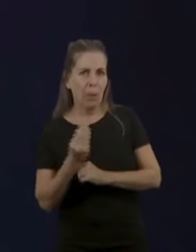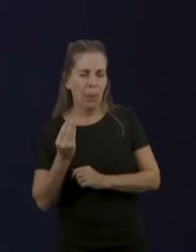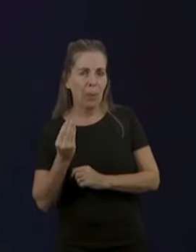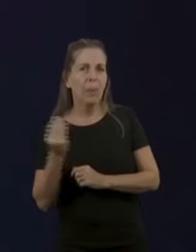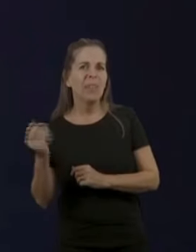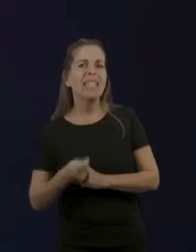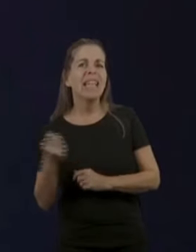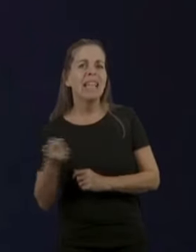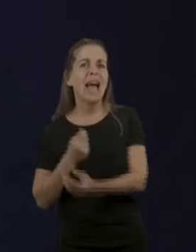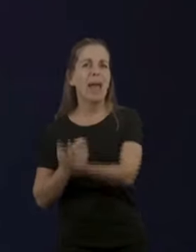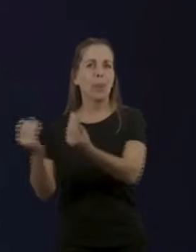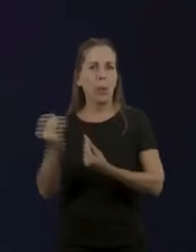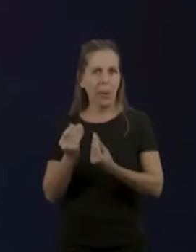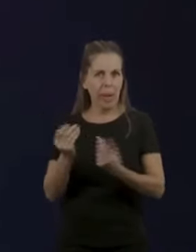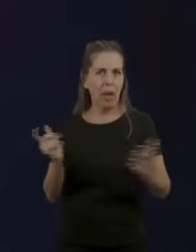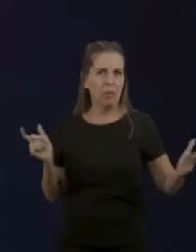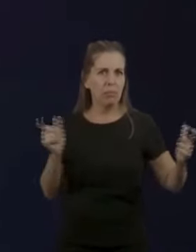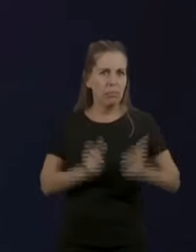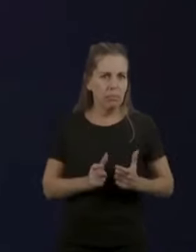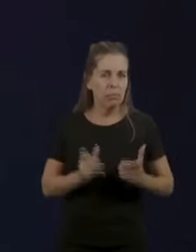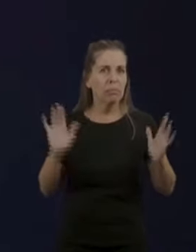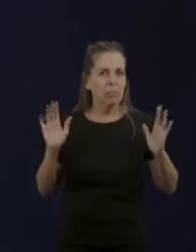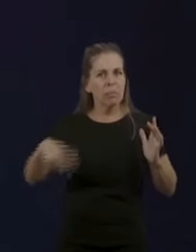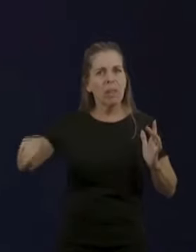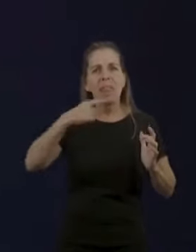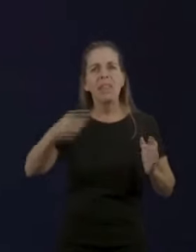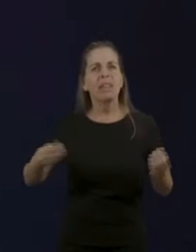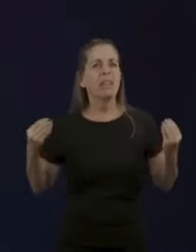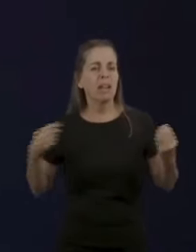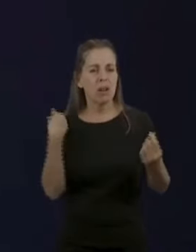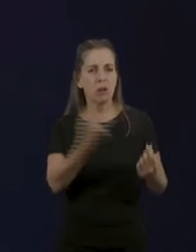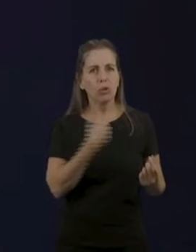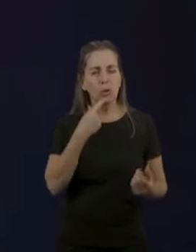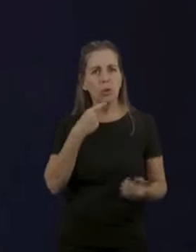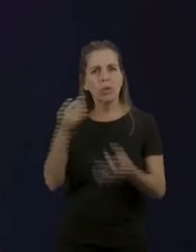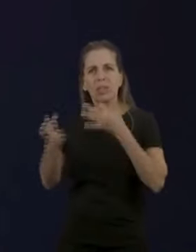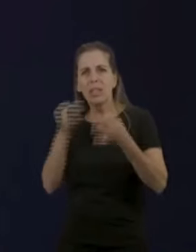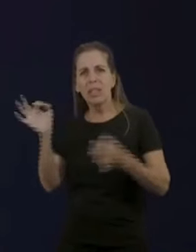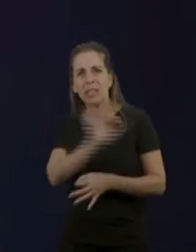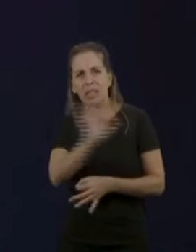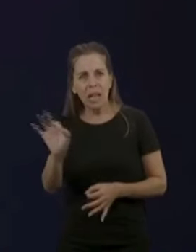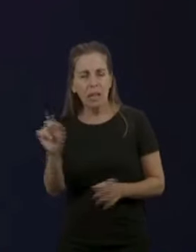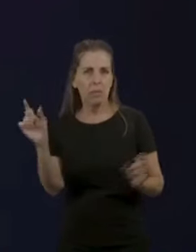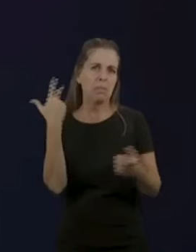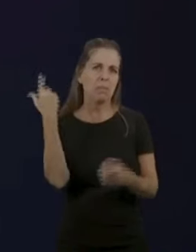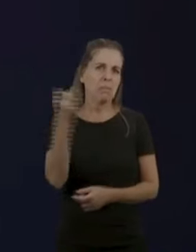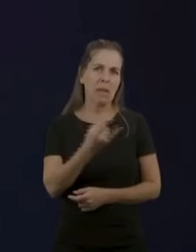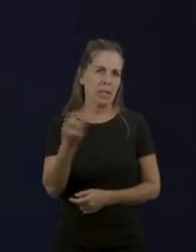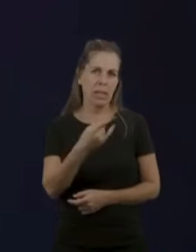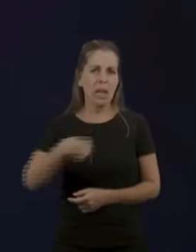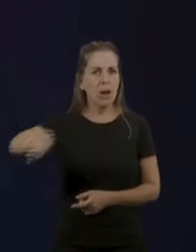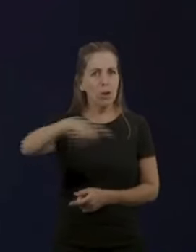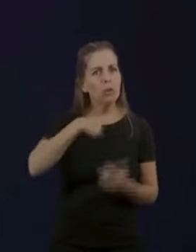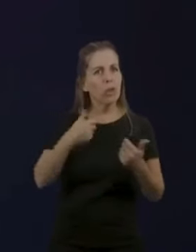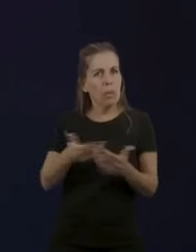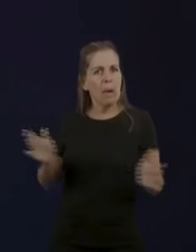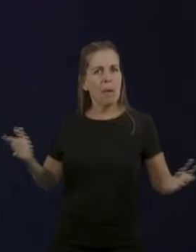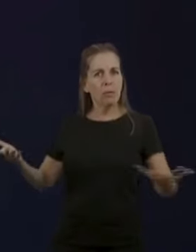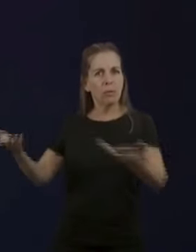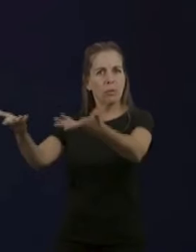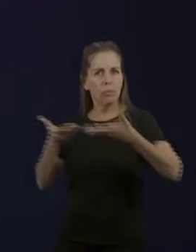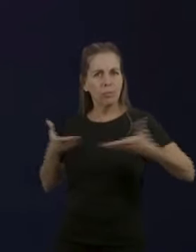principales el tema de que no dialogamos con es una fantasía digamos Nosotros dialogamos con absolutamente todos más allá de que